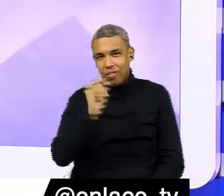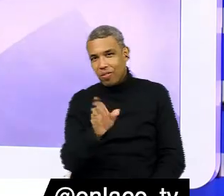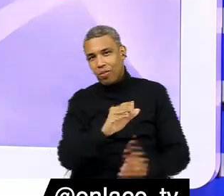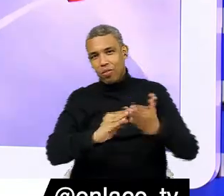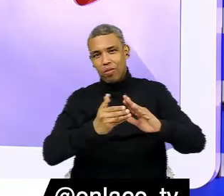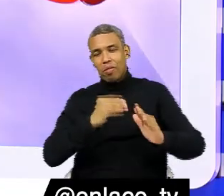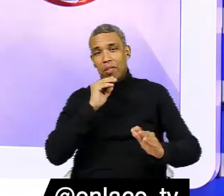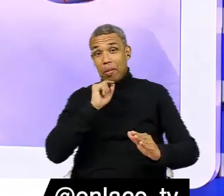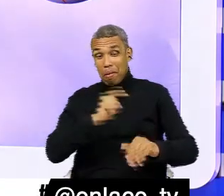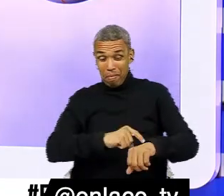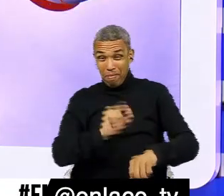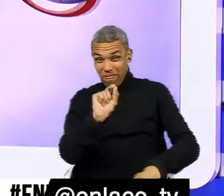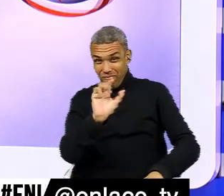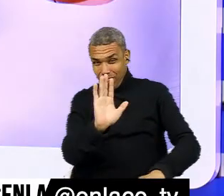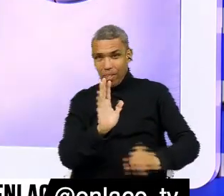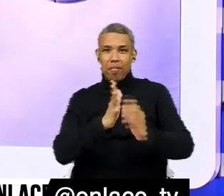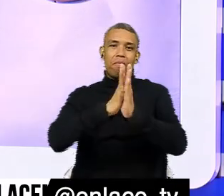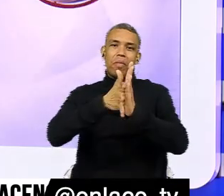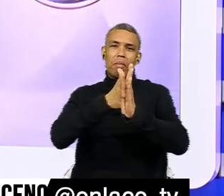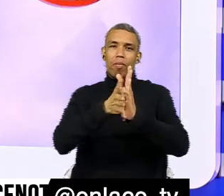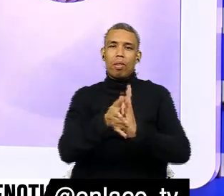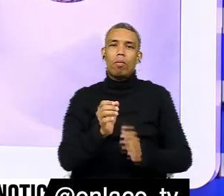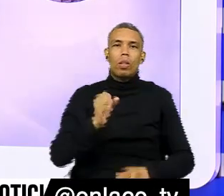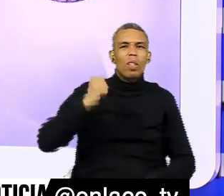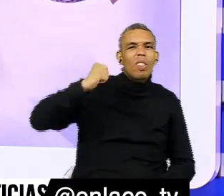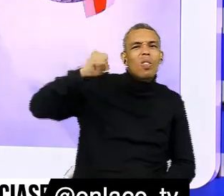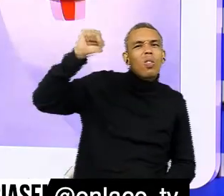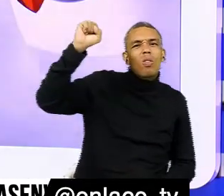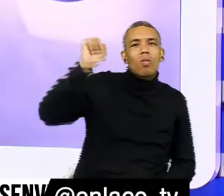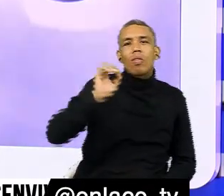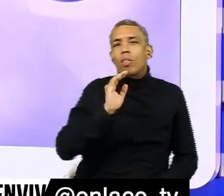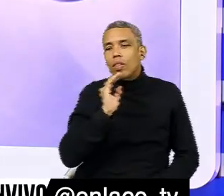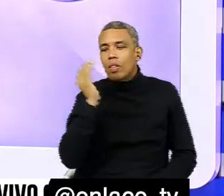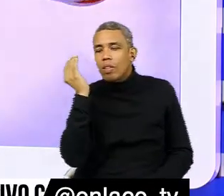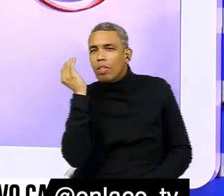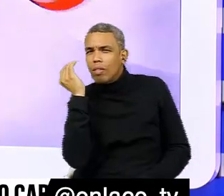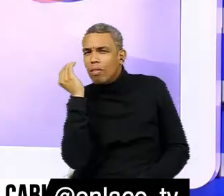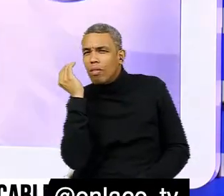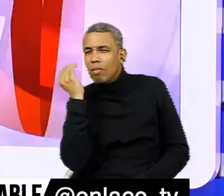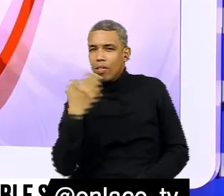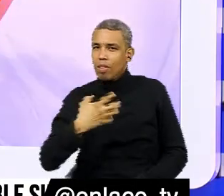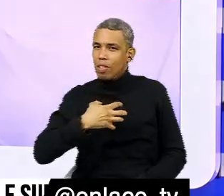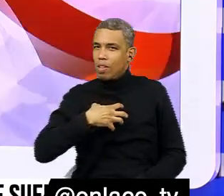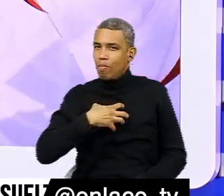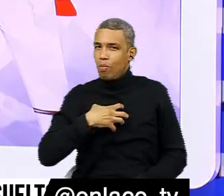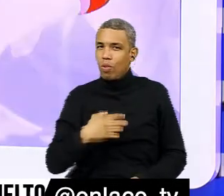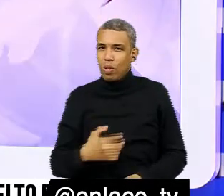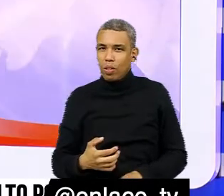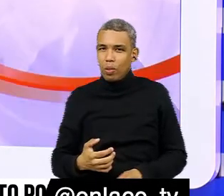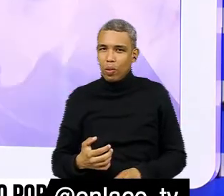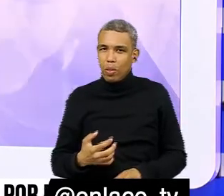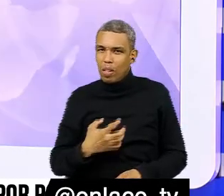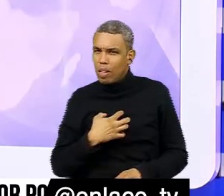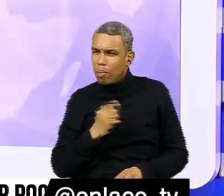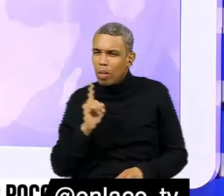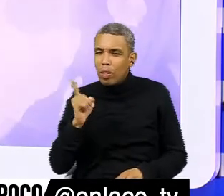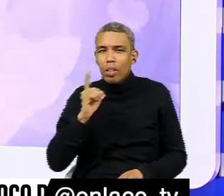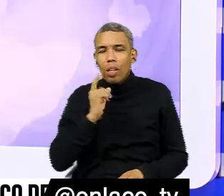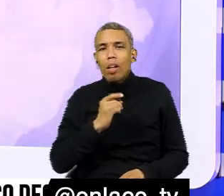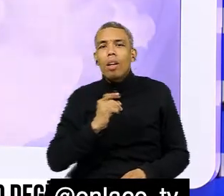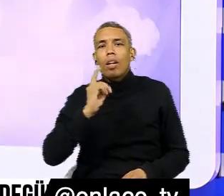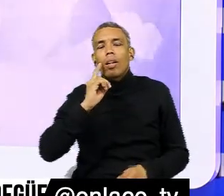En minutos tendremos los ganadores de la válida nacional que se cumplió en Timbío, Cauca, válida